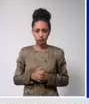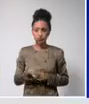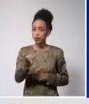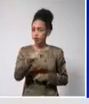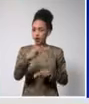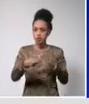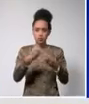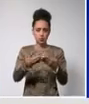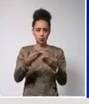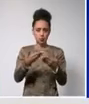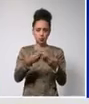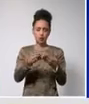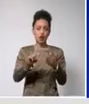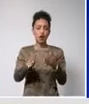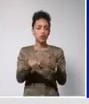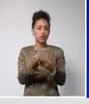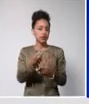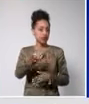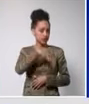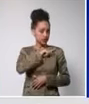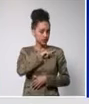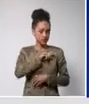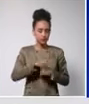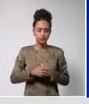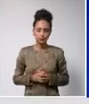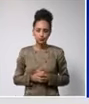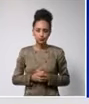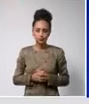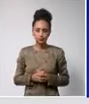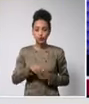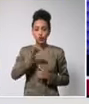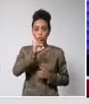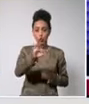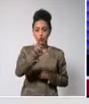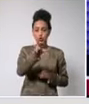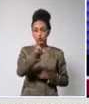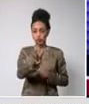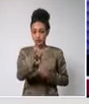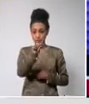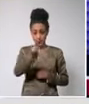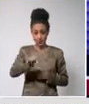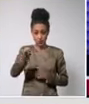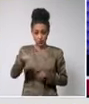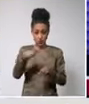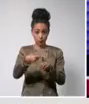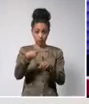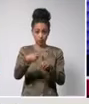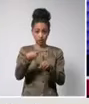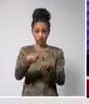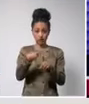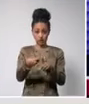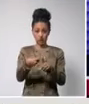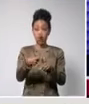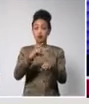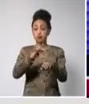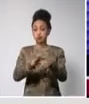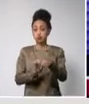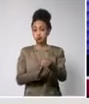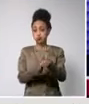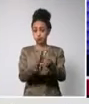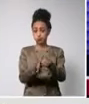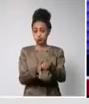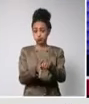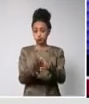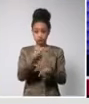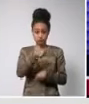muestras en el día de ayer. Las 813 personas que se diagnostican con la COVID en el día de